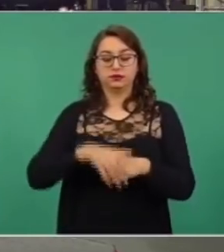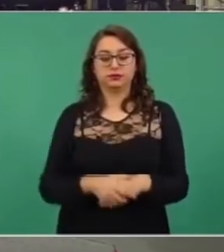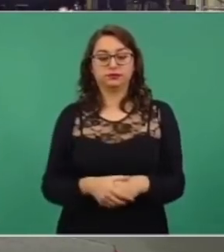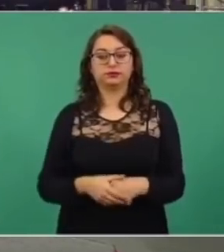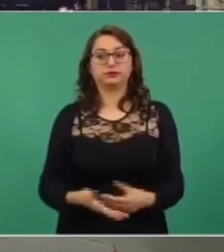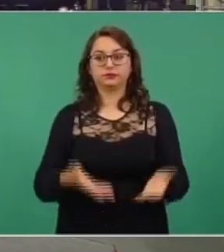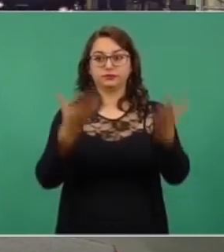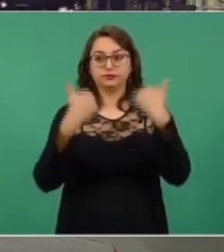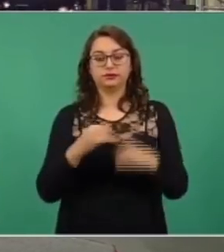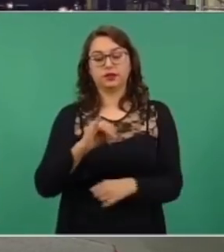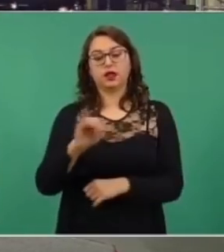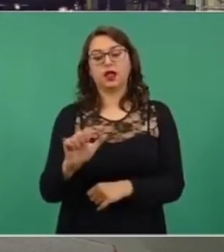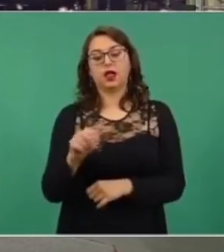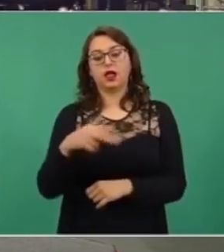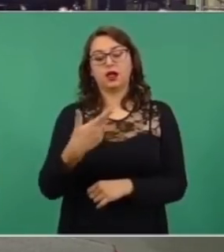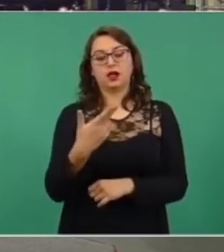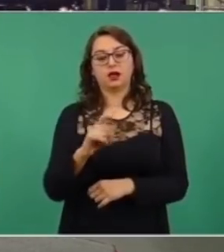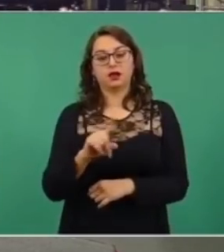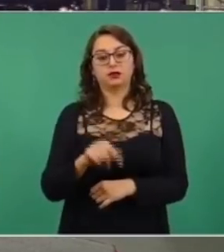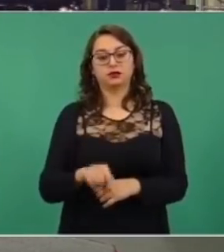Hans.